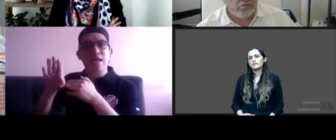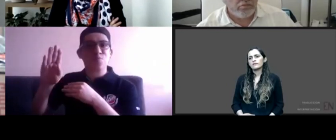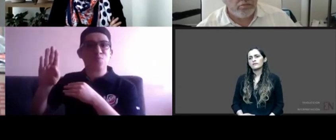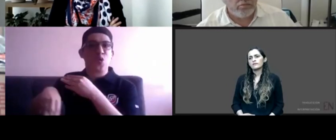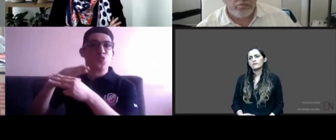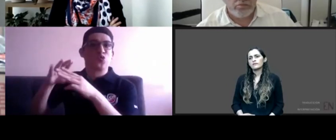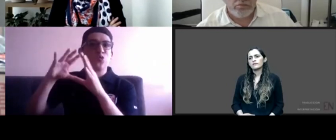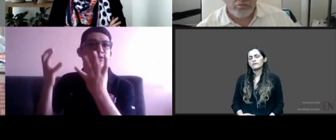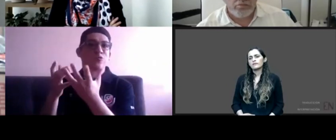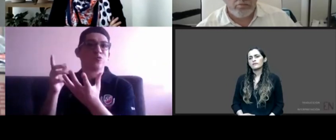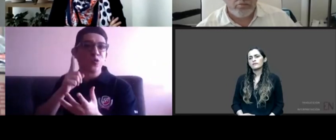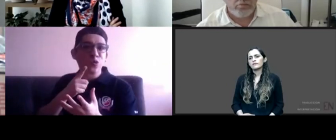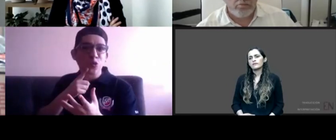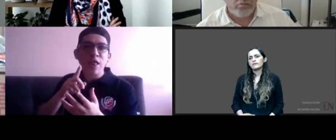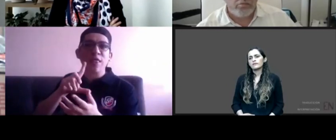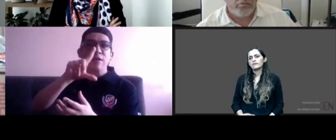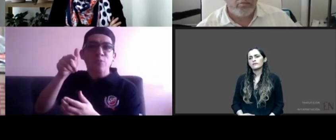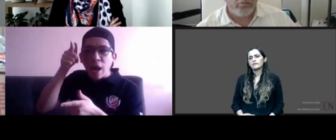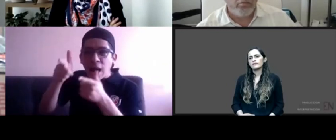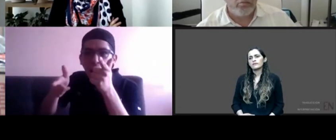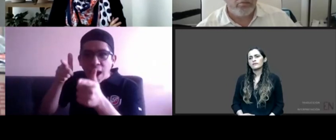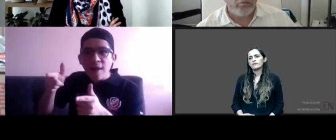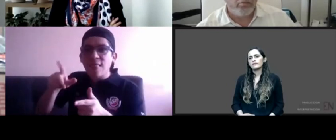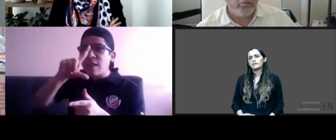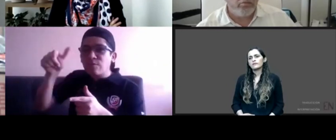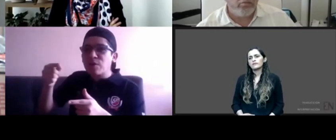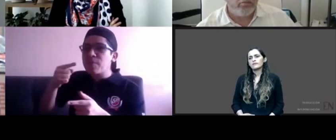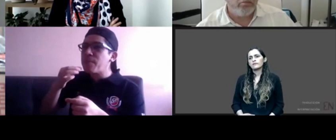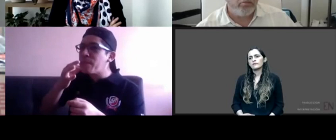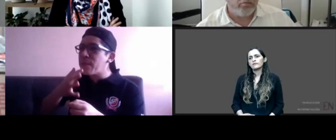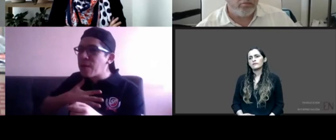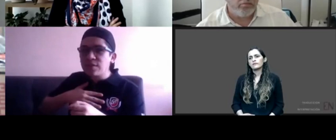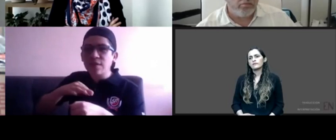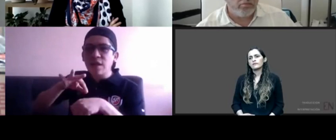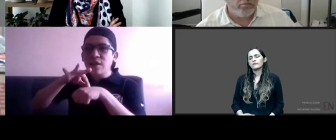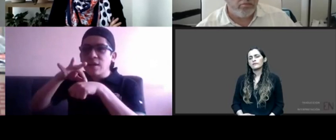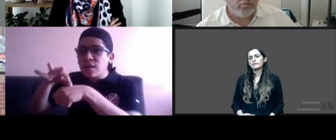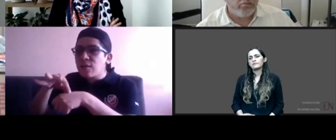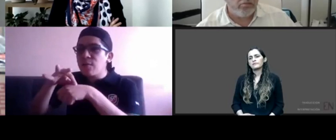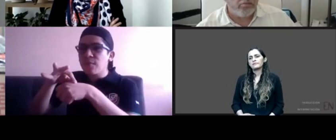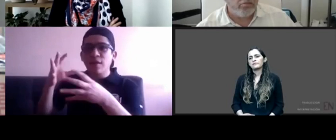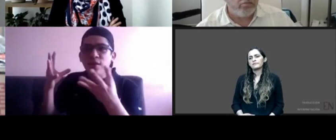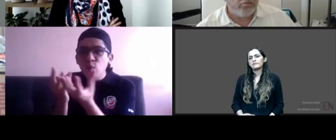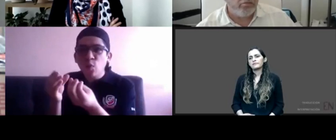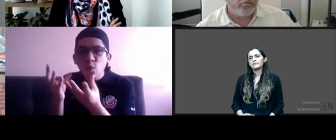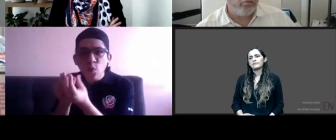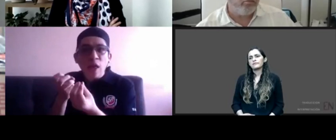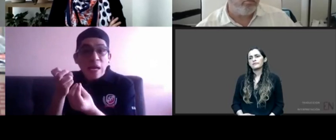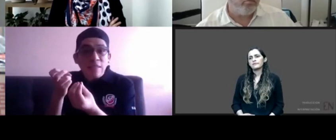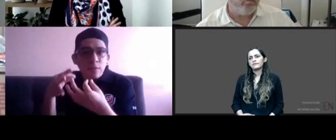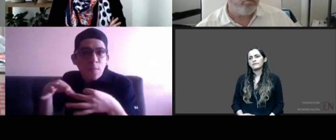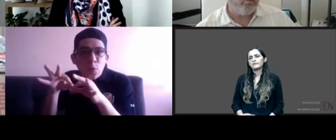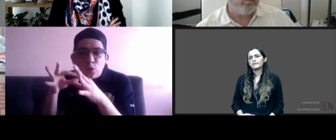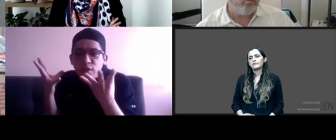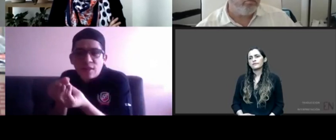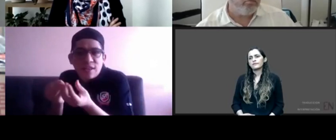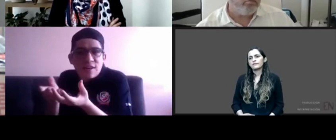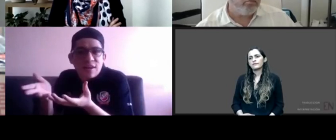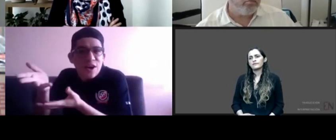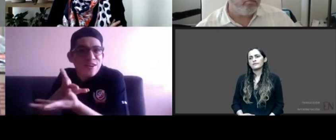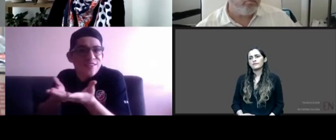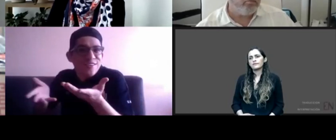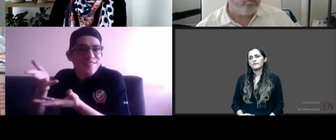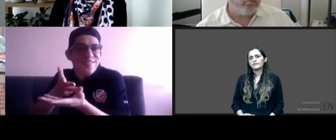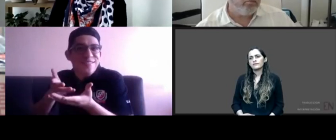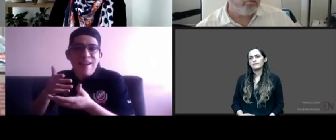No, tienen que ser parte de este mundo sordo, convivir con nosotros y buscar dónde